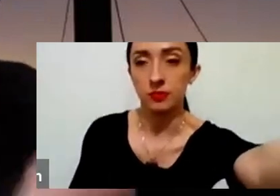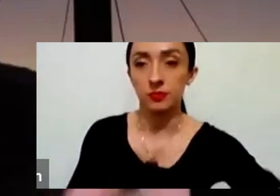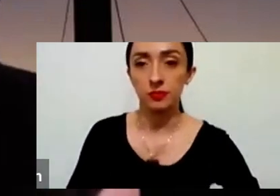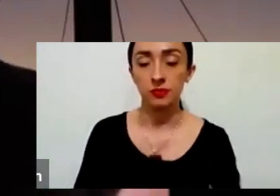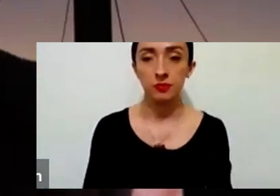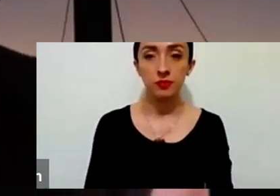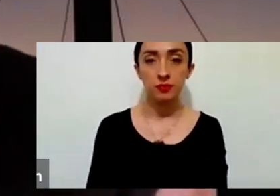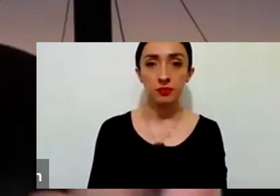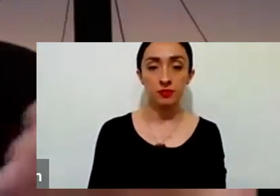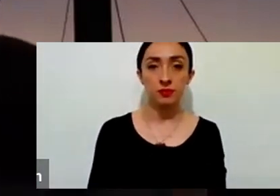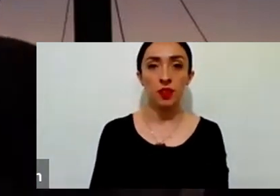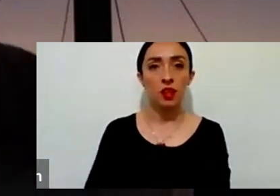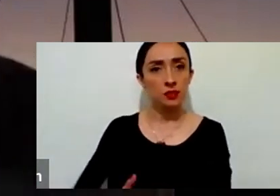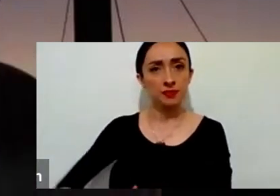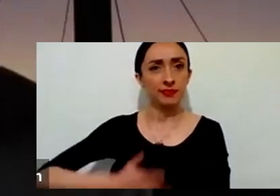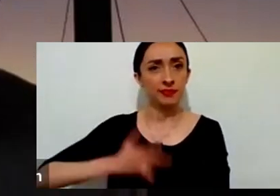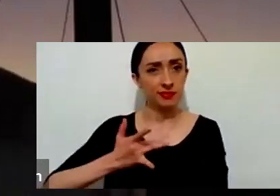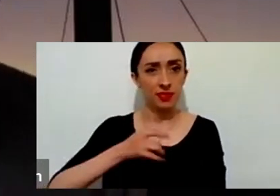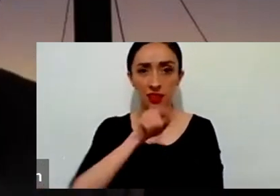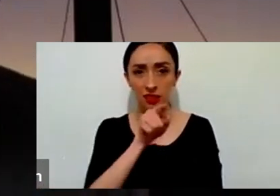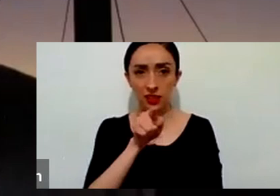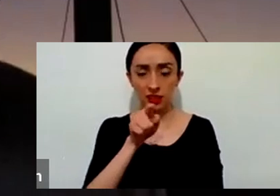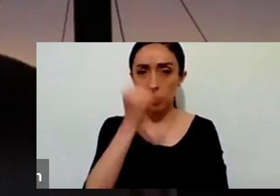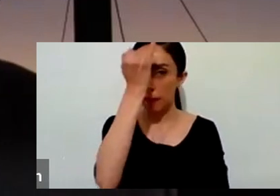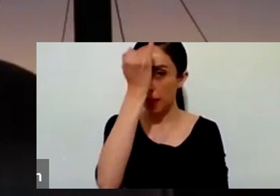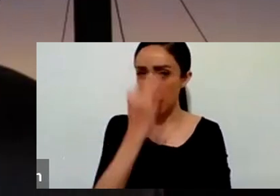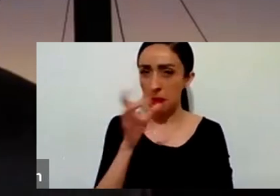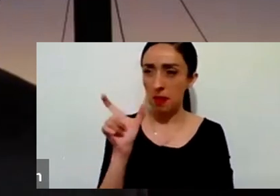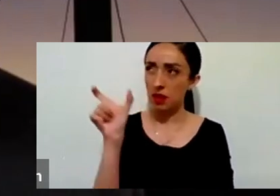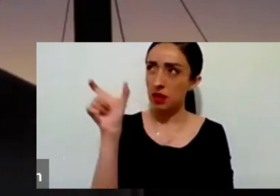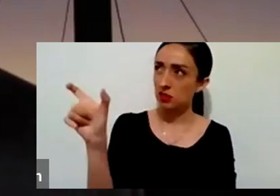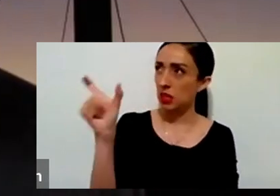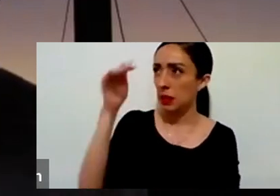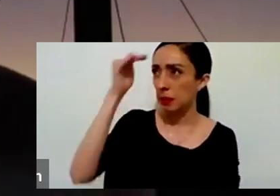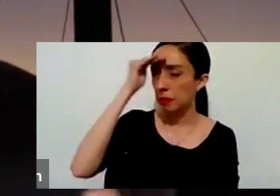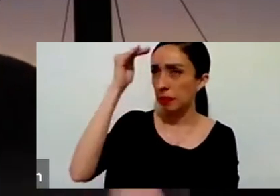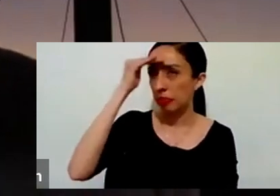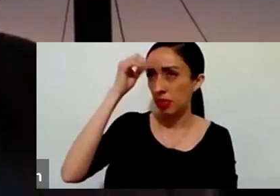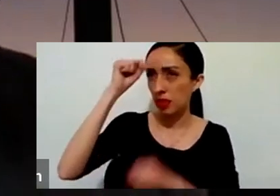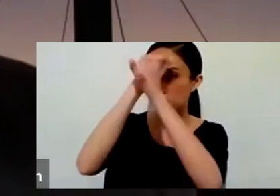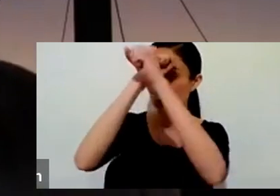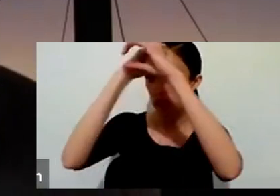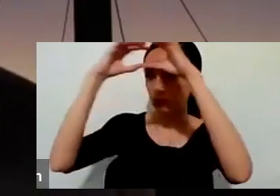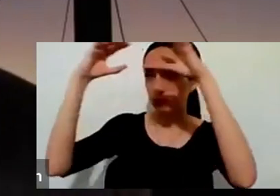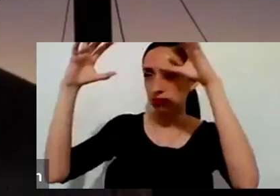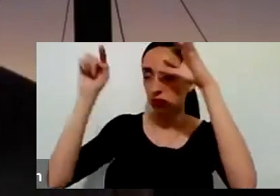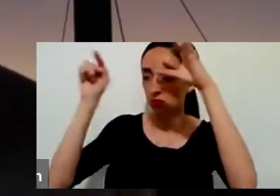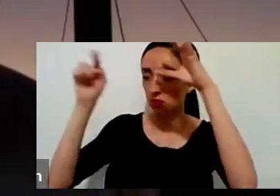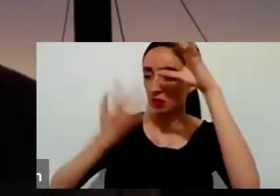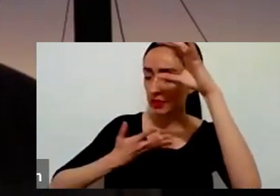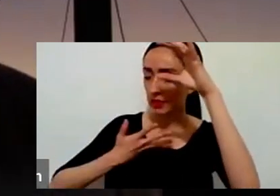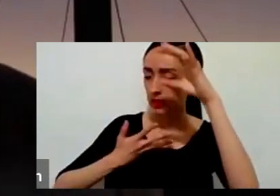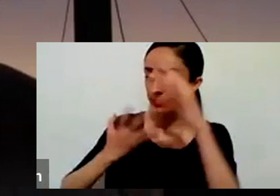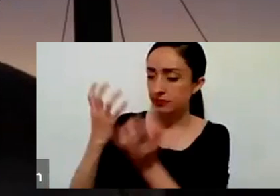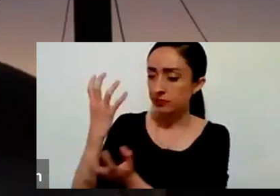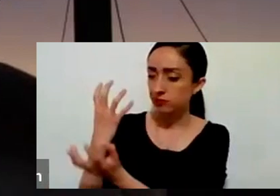me parece que esta imagen de la zarza, de este arbusto ardiente, es una hermosa expresión de